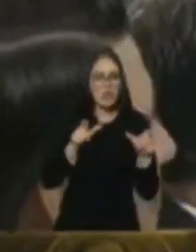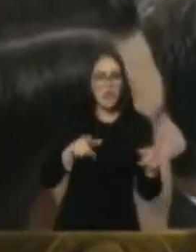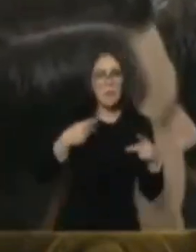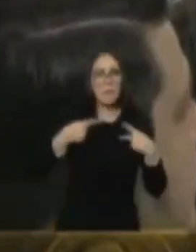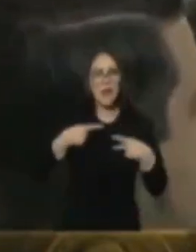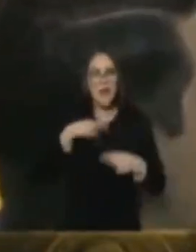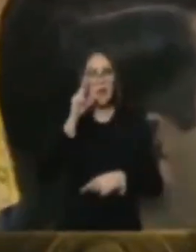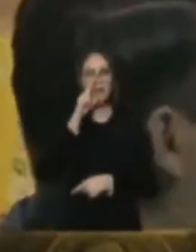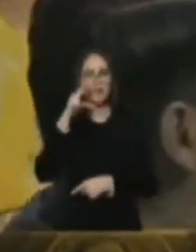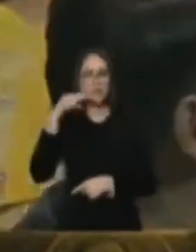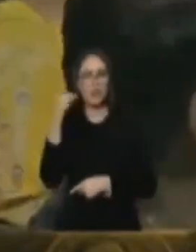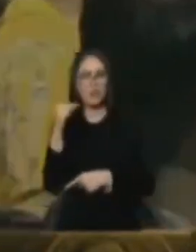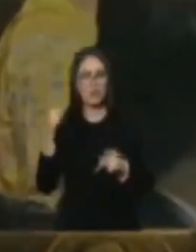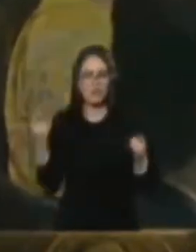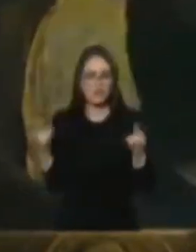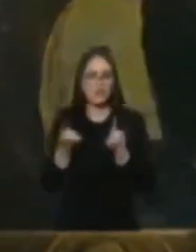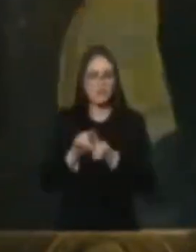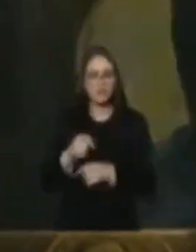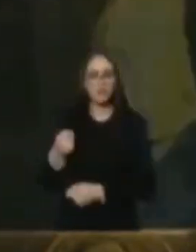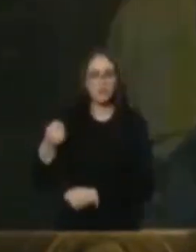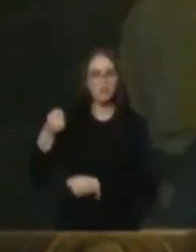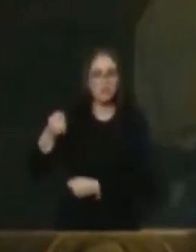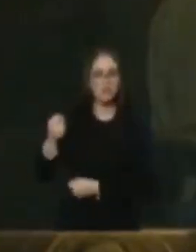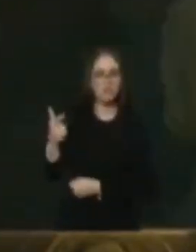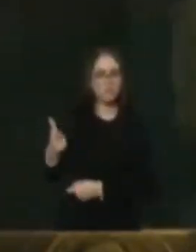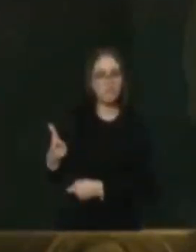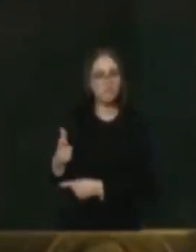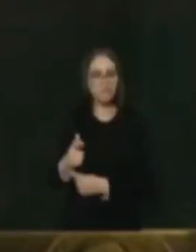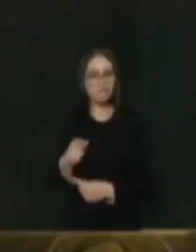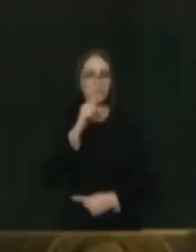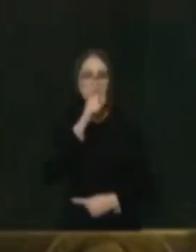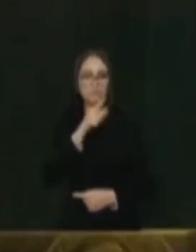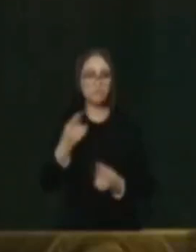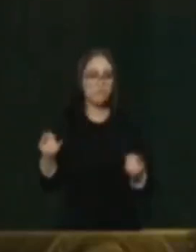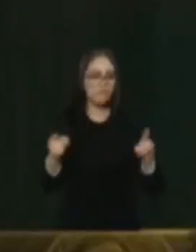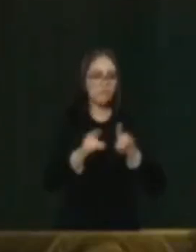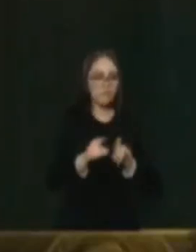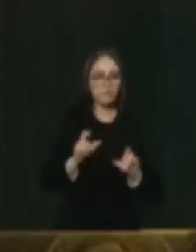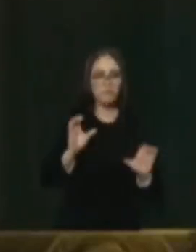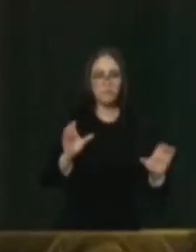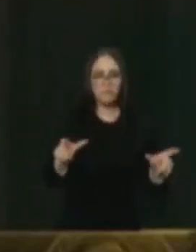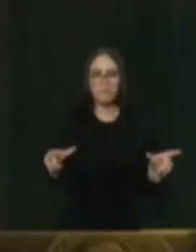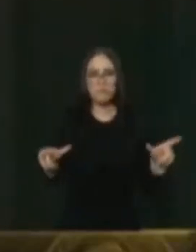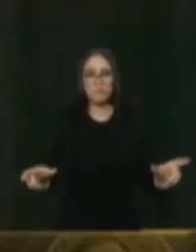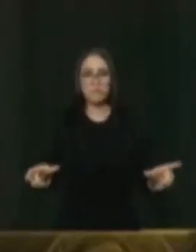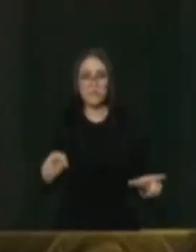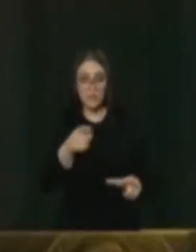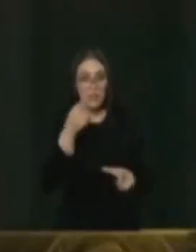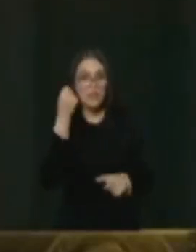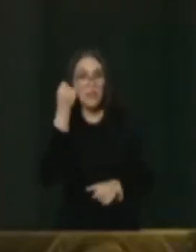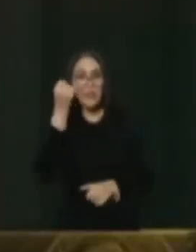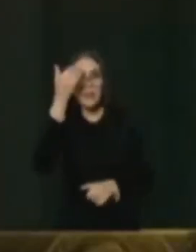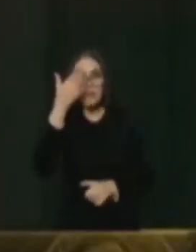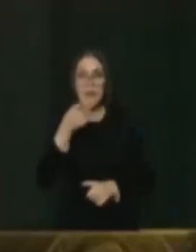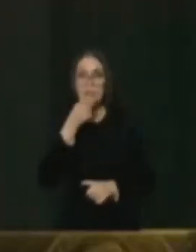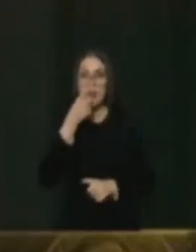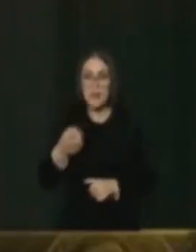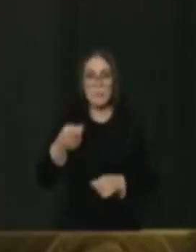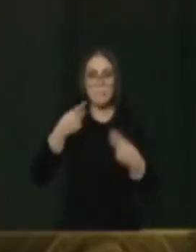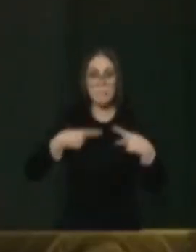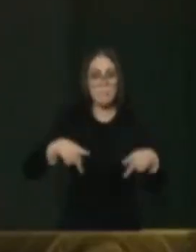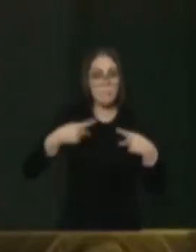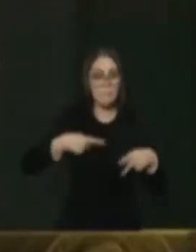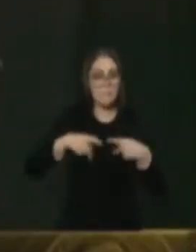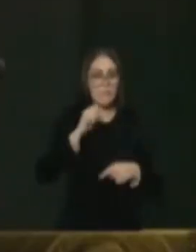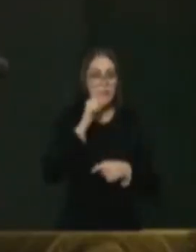zapatistas que cierran el camino con su fusil. La imagen que nos describe es increíble. Los zapatistas trepados